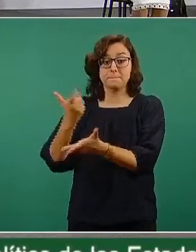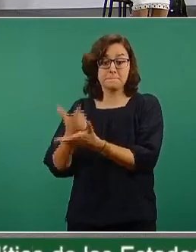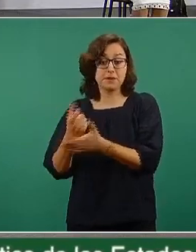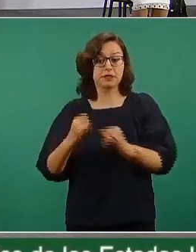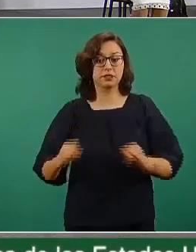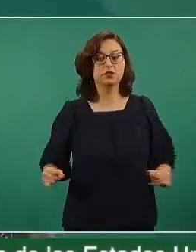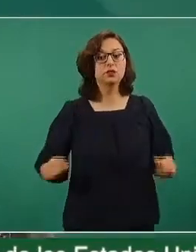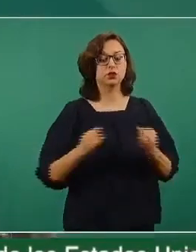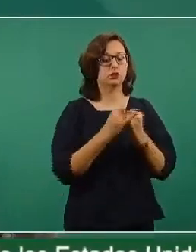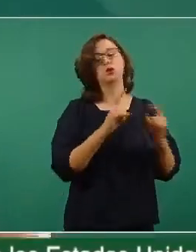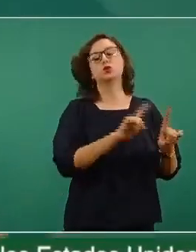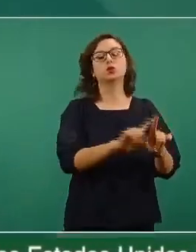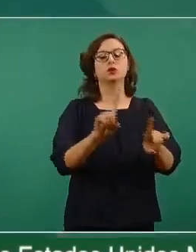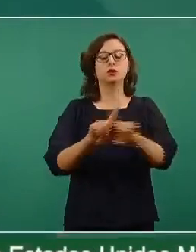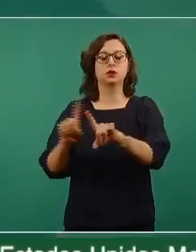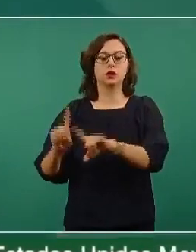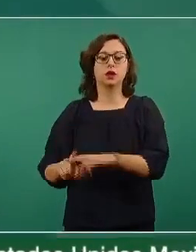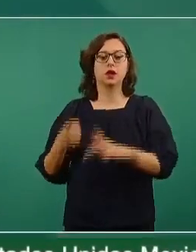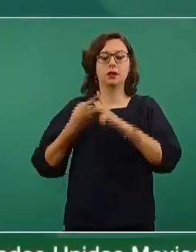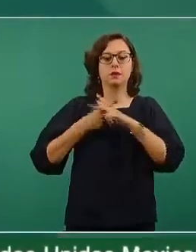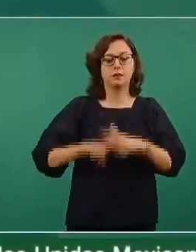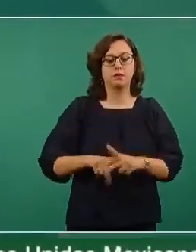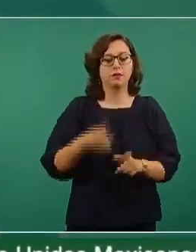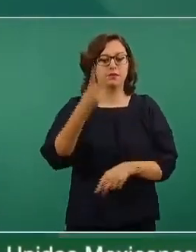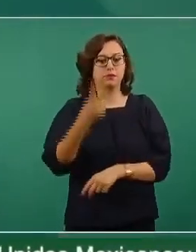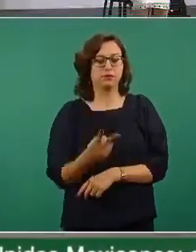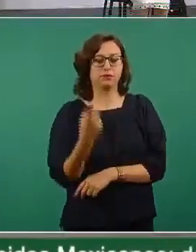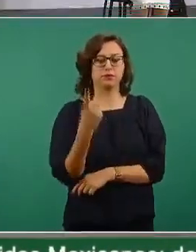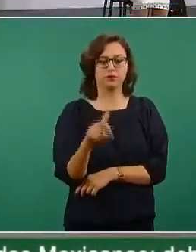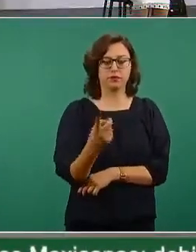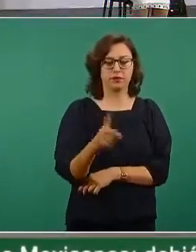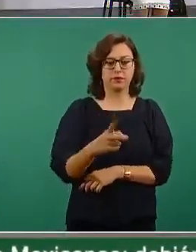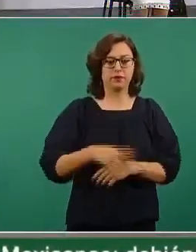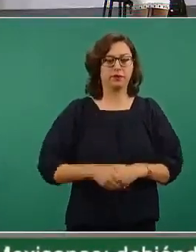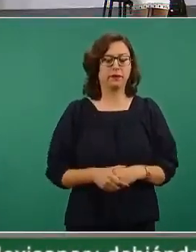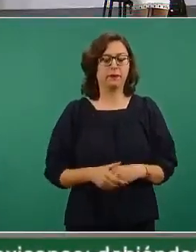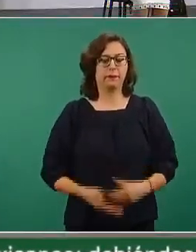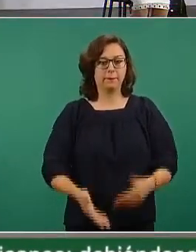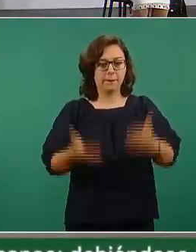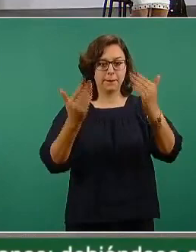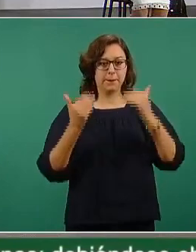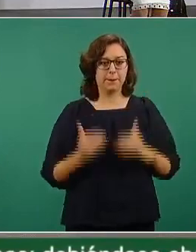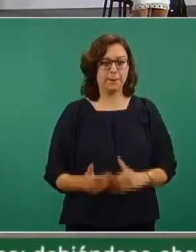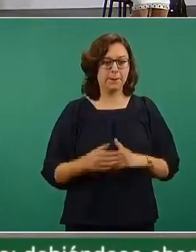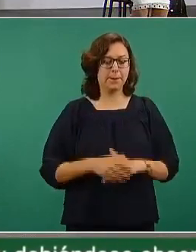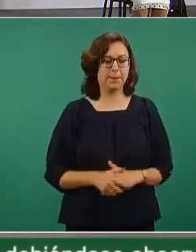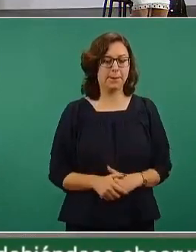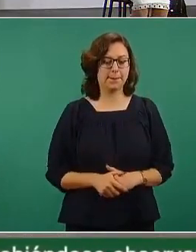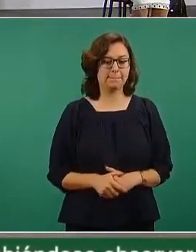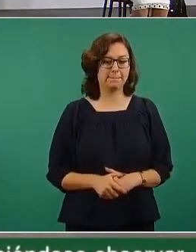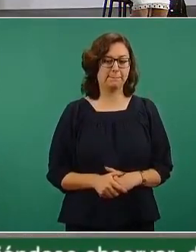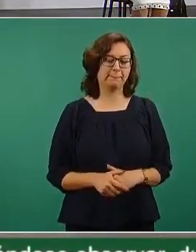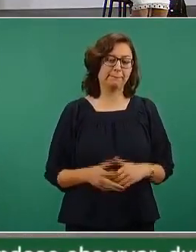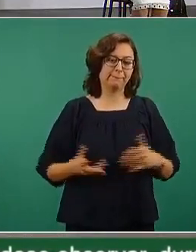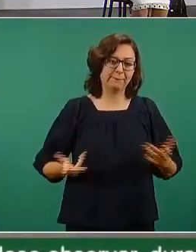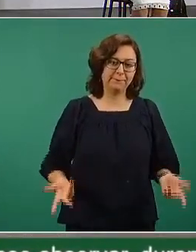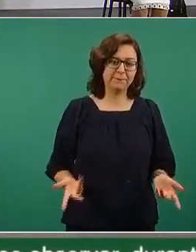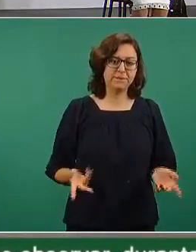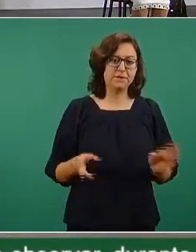empezó sus registros el día 2 de diciembre. En la siguiente lámina, este consiste en un plan